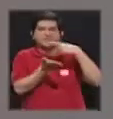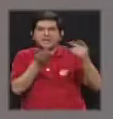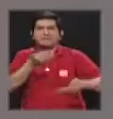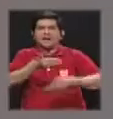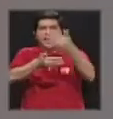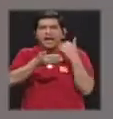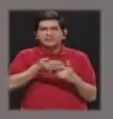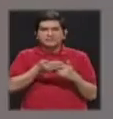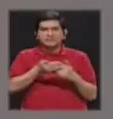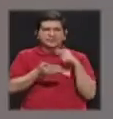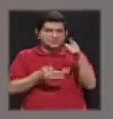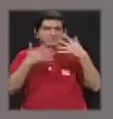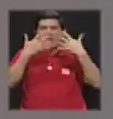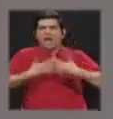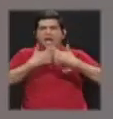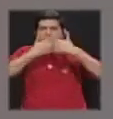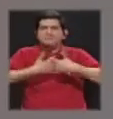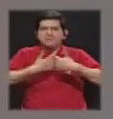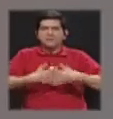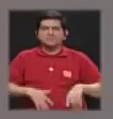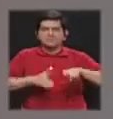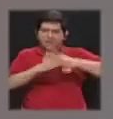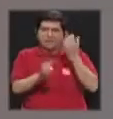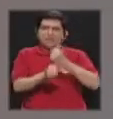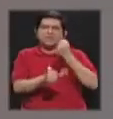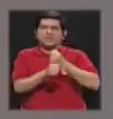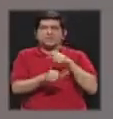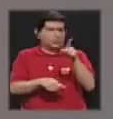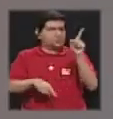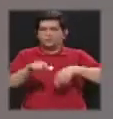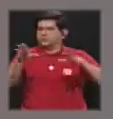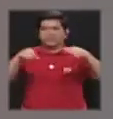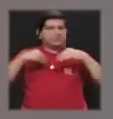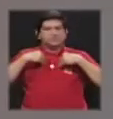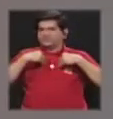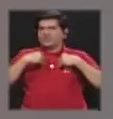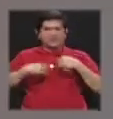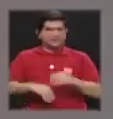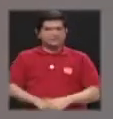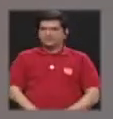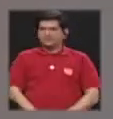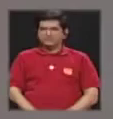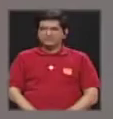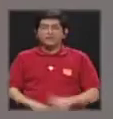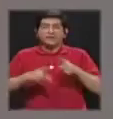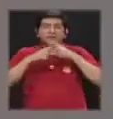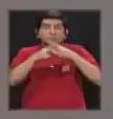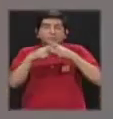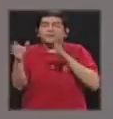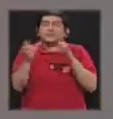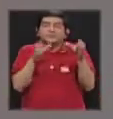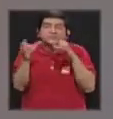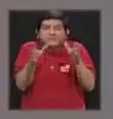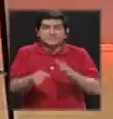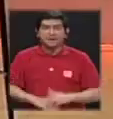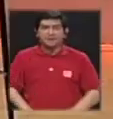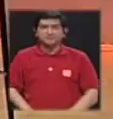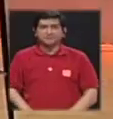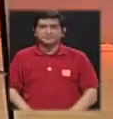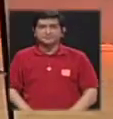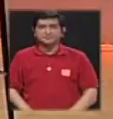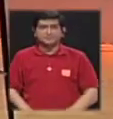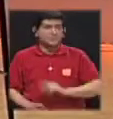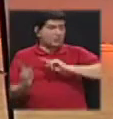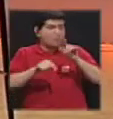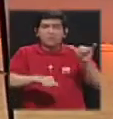por adelantado a la empresa para que inicie a trabajar. Esto es inaceptable para mí. ¿Por qué? Porque es un crédito comercial. Es un crédito como